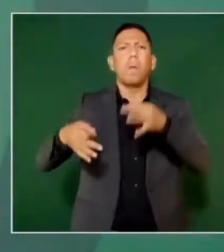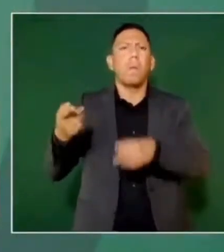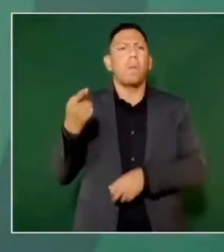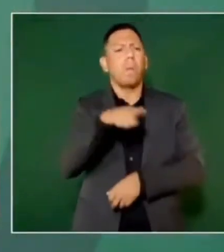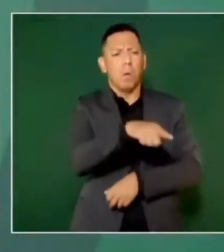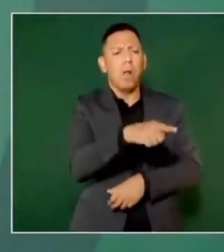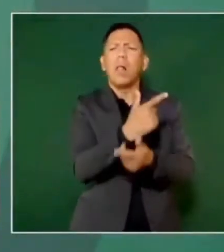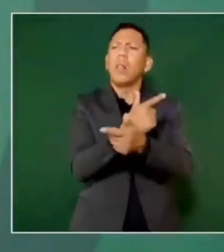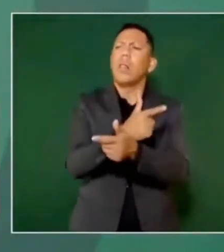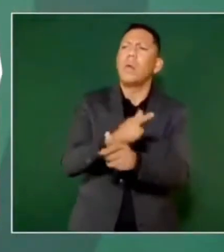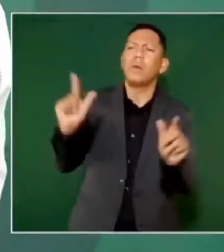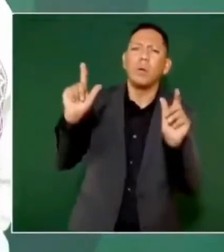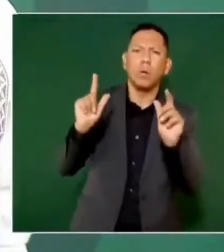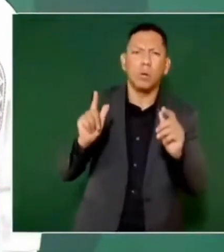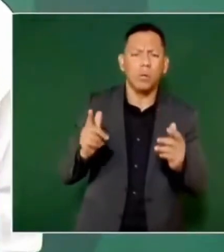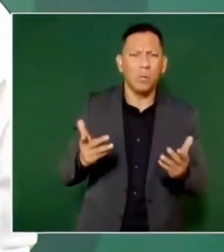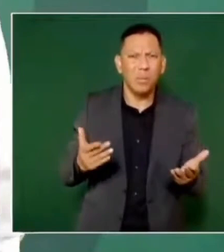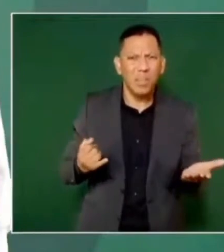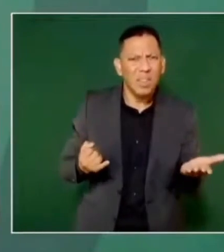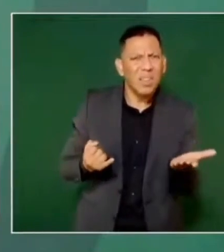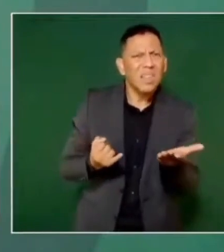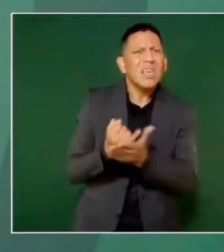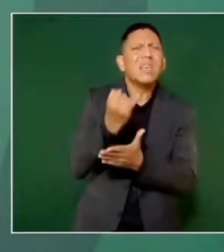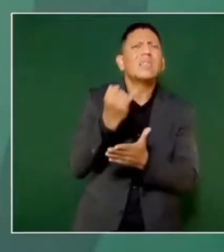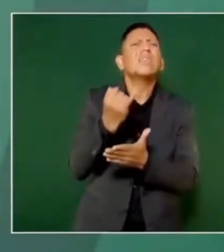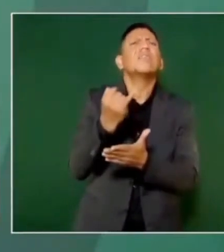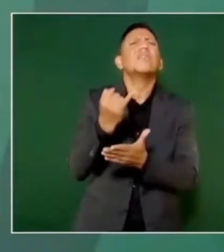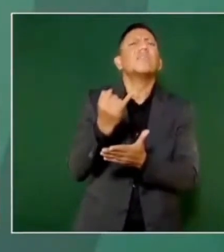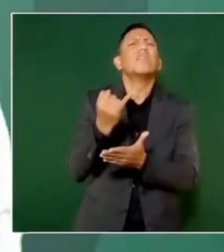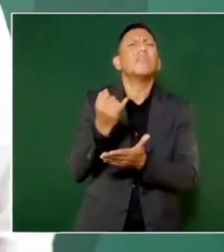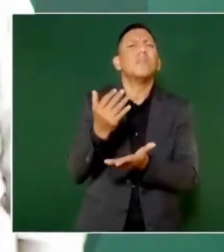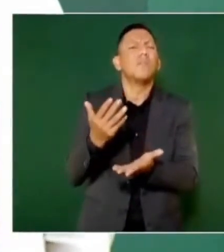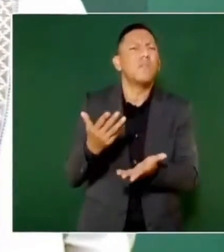pregunto, ¿esta decisión la tomaron